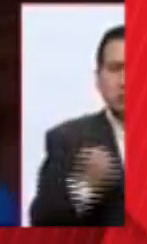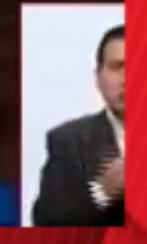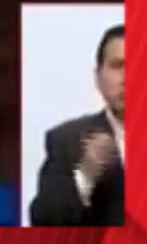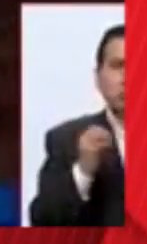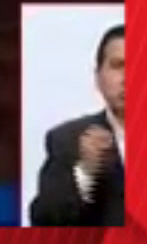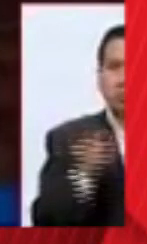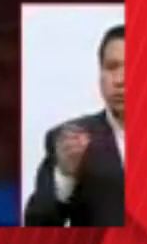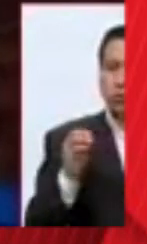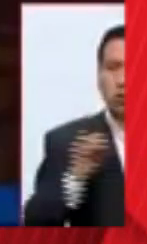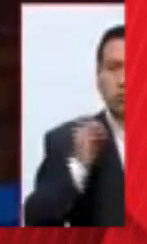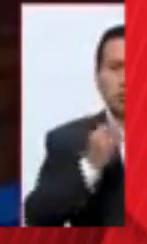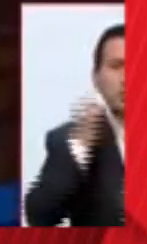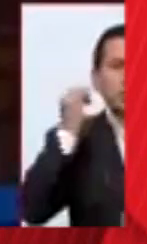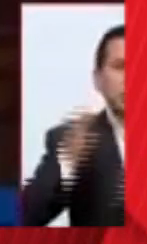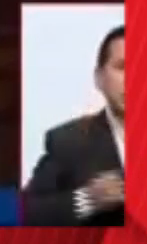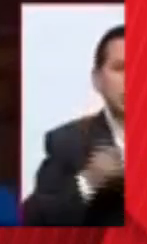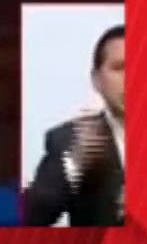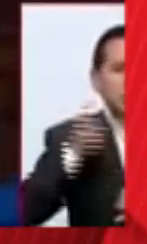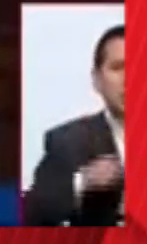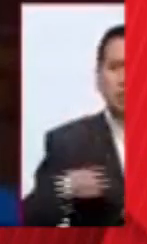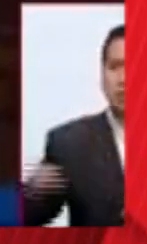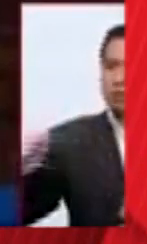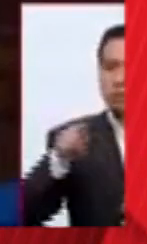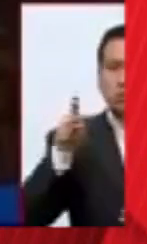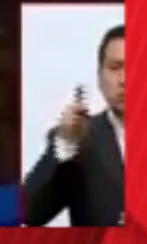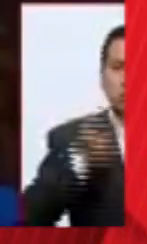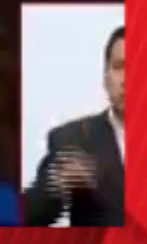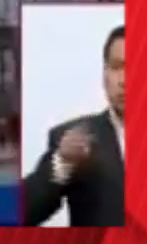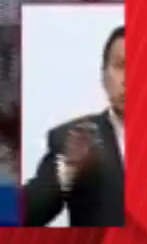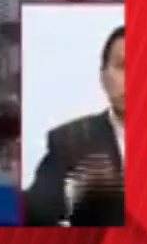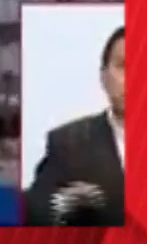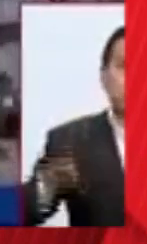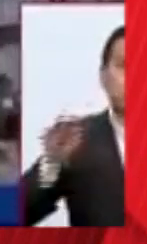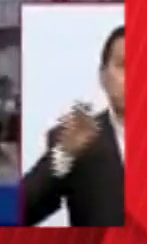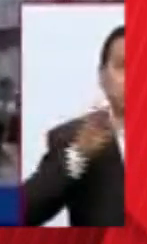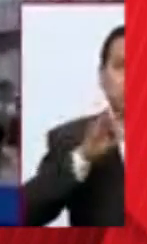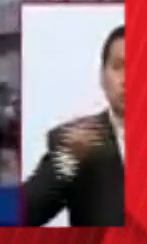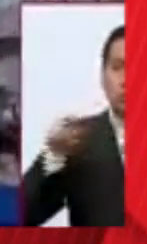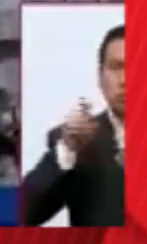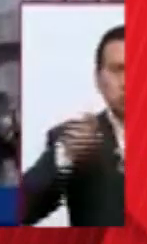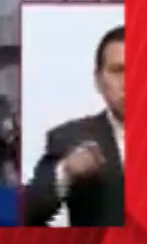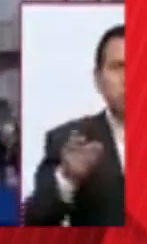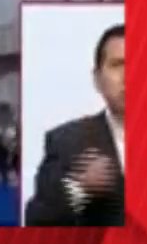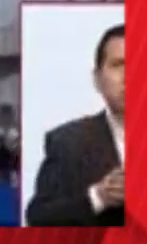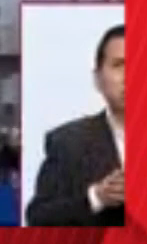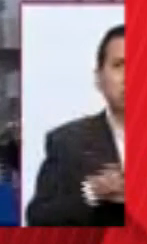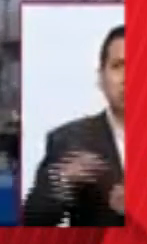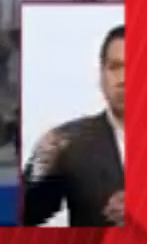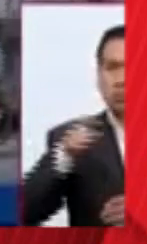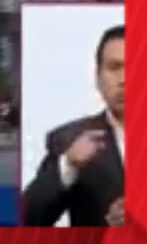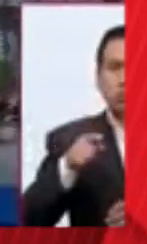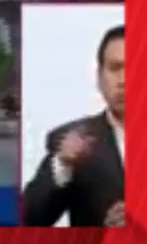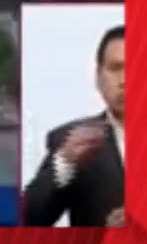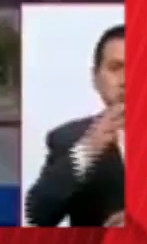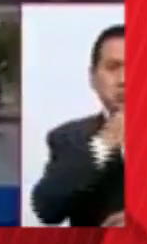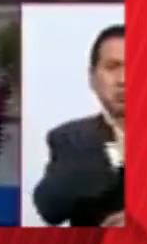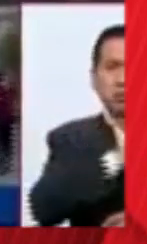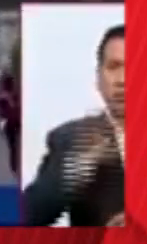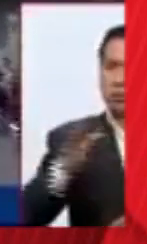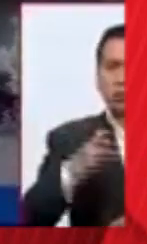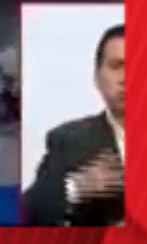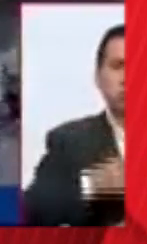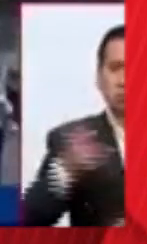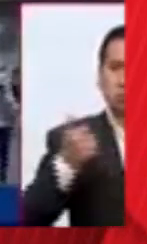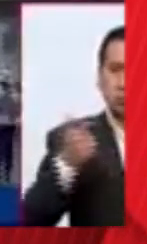organismos internacionales, personalidades, patriotas, militares, que hicieron